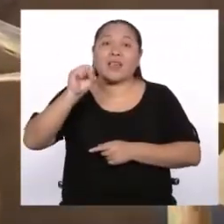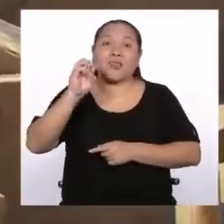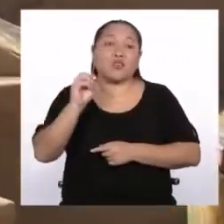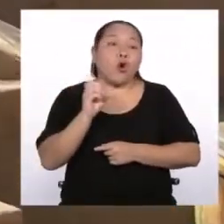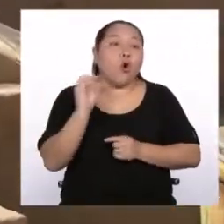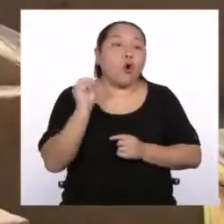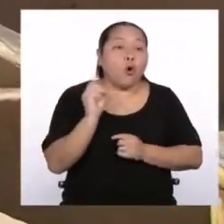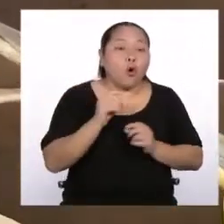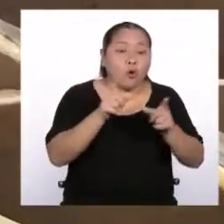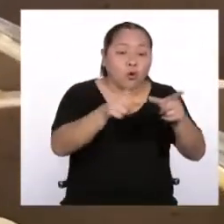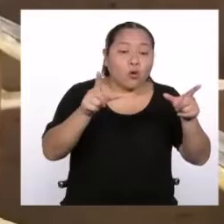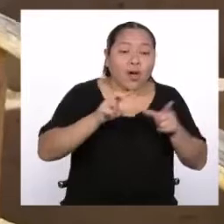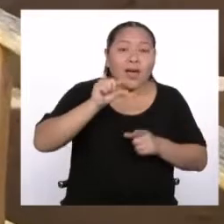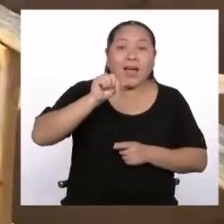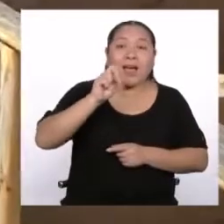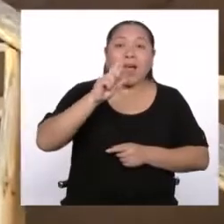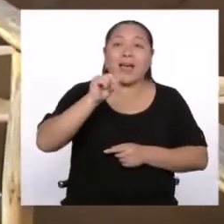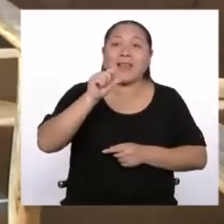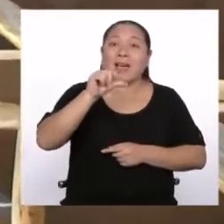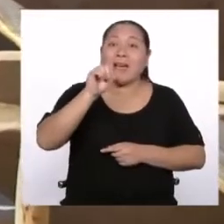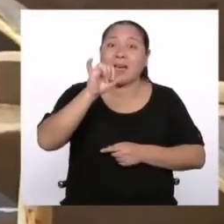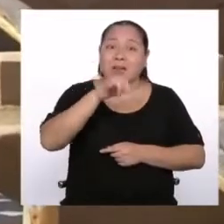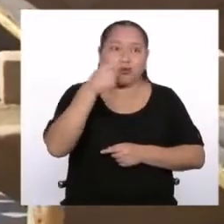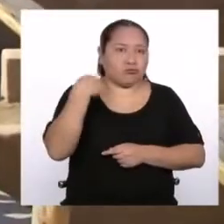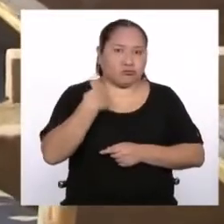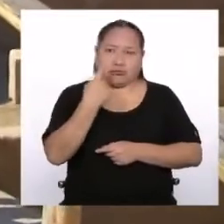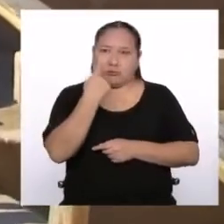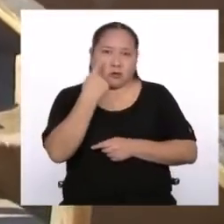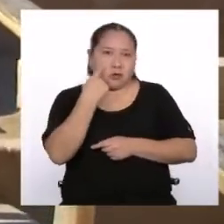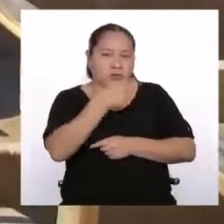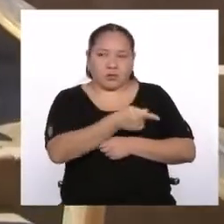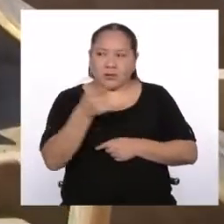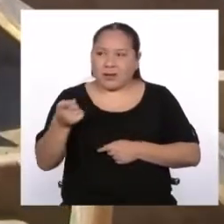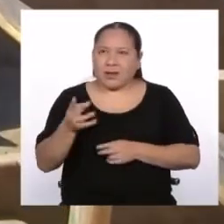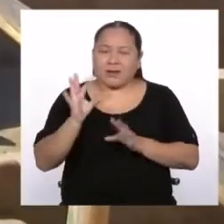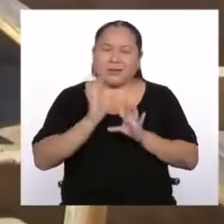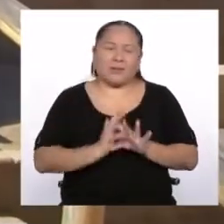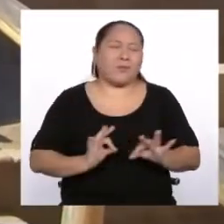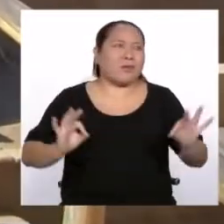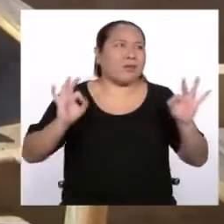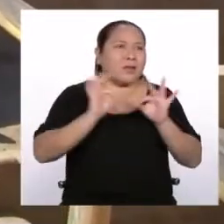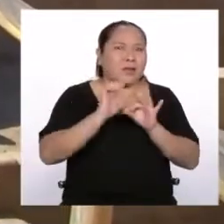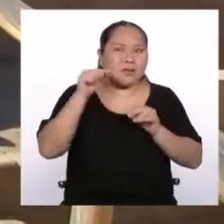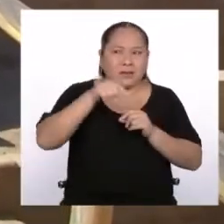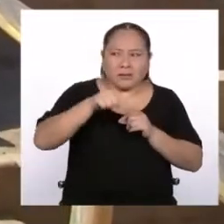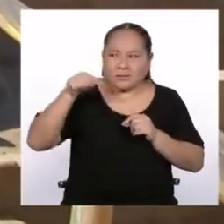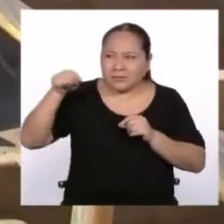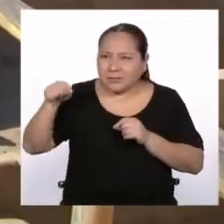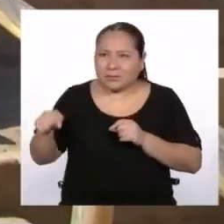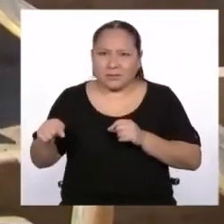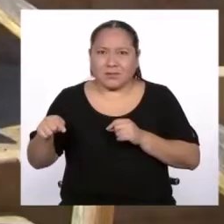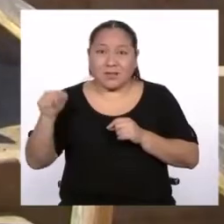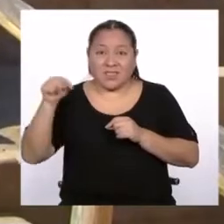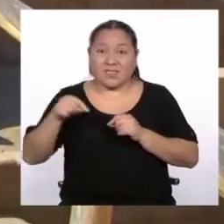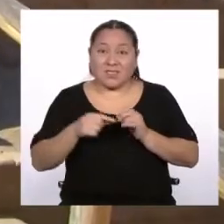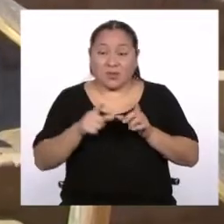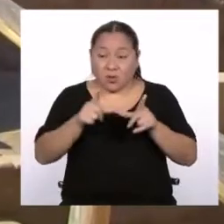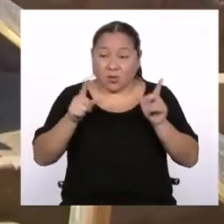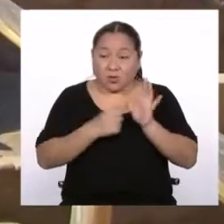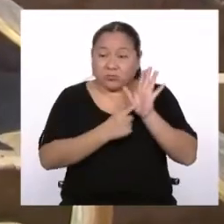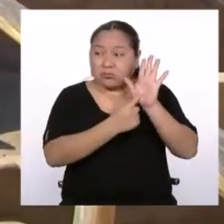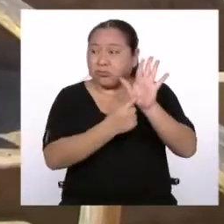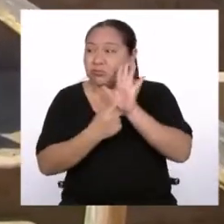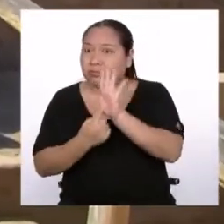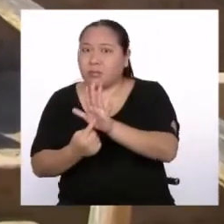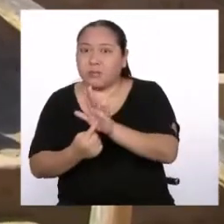no conocía. Es increíble el potencial que pueden tener estos espacios puestos en valor a